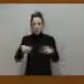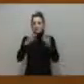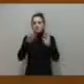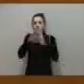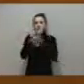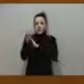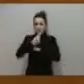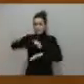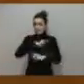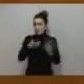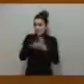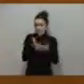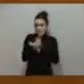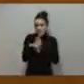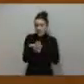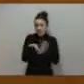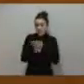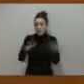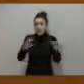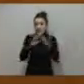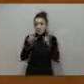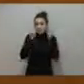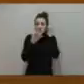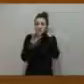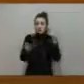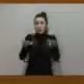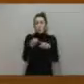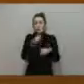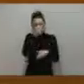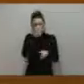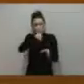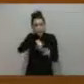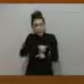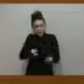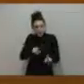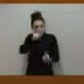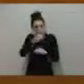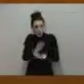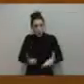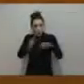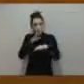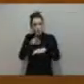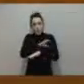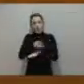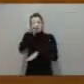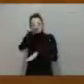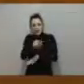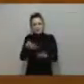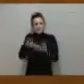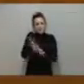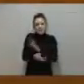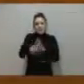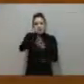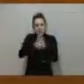en el tema de turismo a alguien que no sea socialista en la Junta porque el consejero tiene ya adjudicado de forma definitiva el